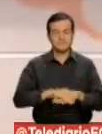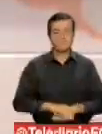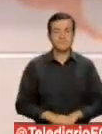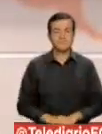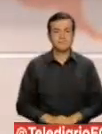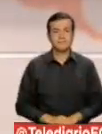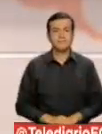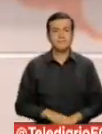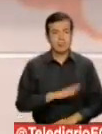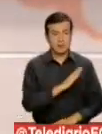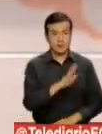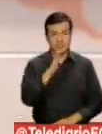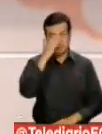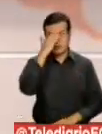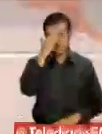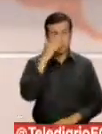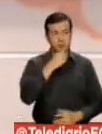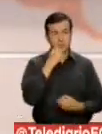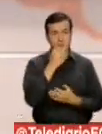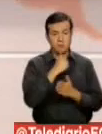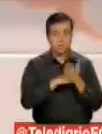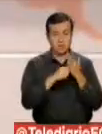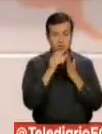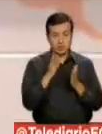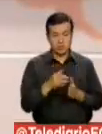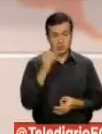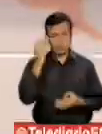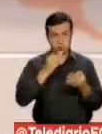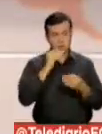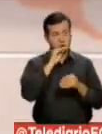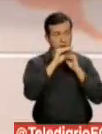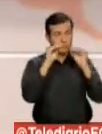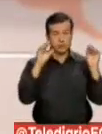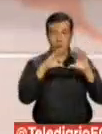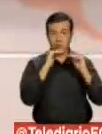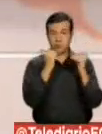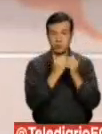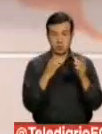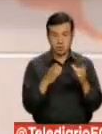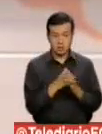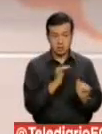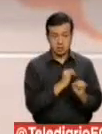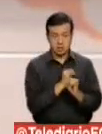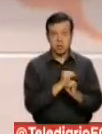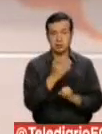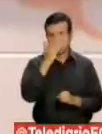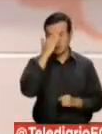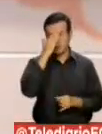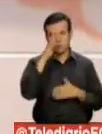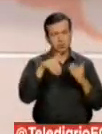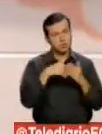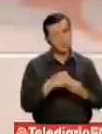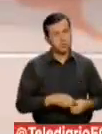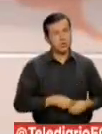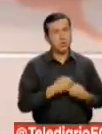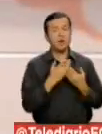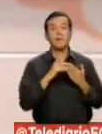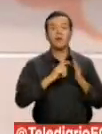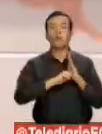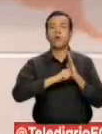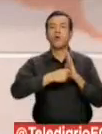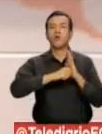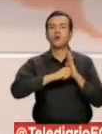les hicieron conocer a través del mismo ministro de Justicia y el Comité Interinstitucional conoció, pero la